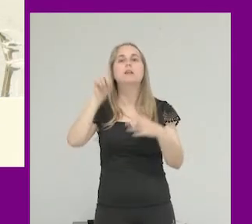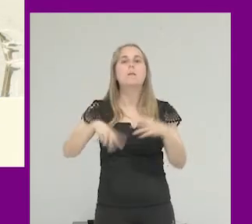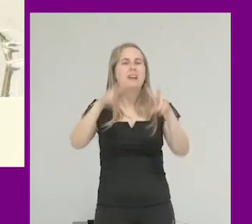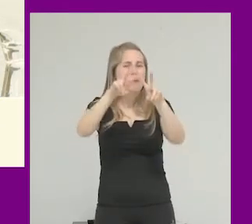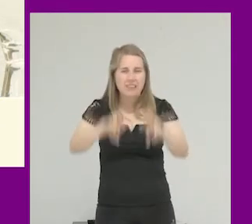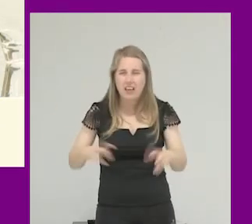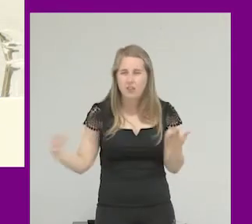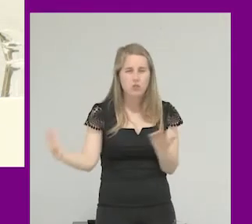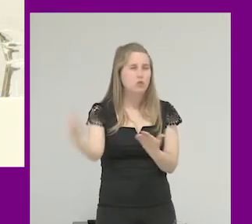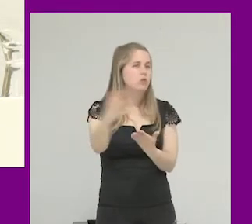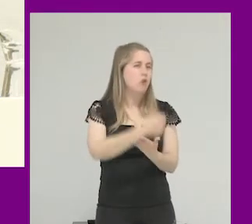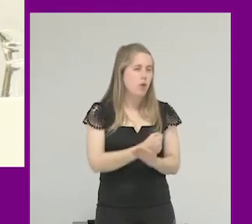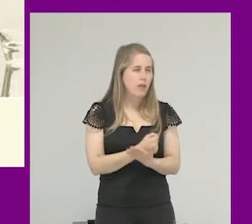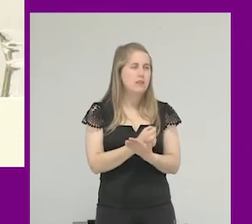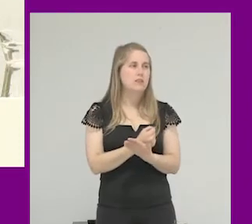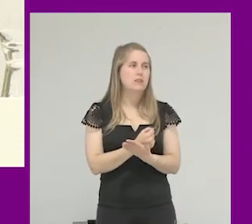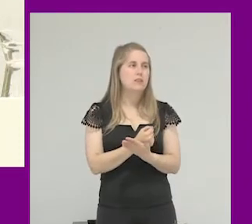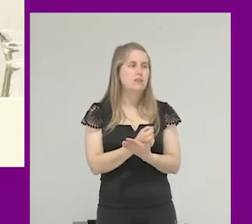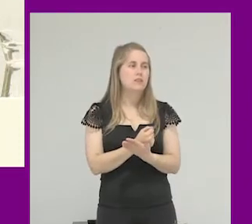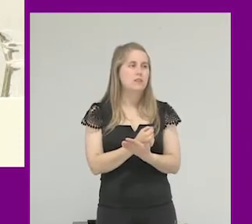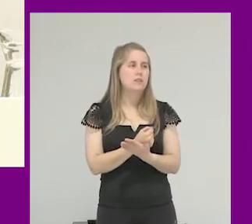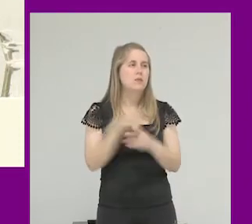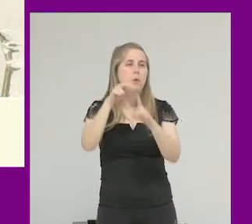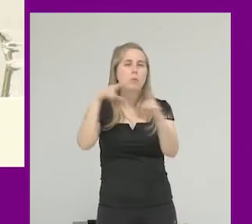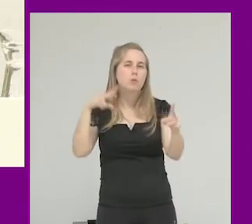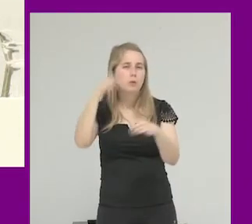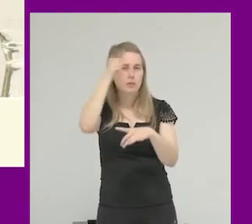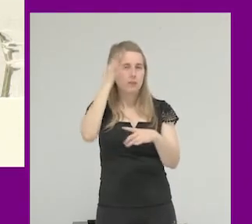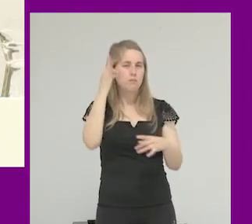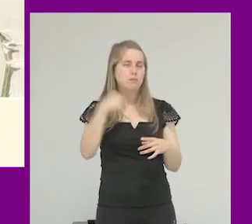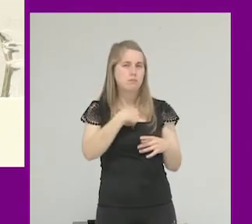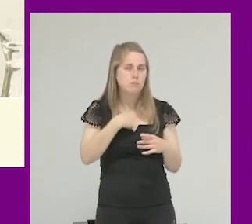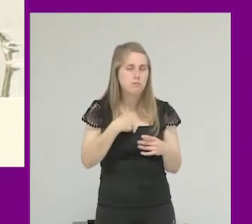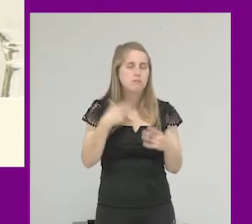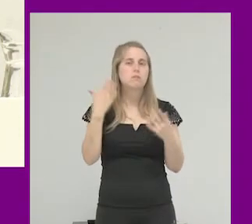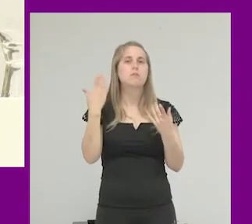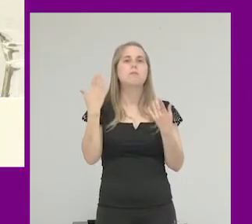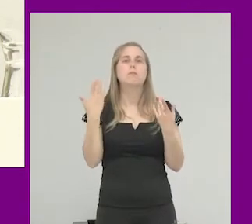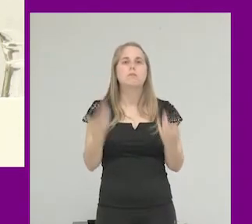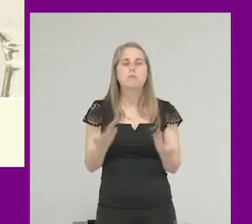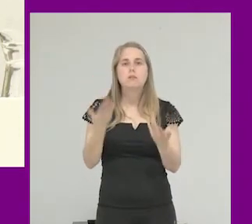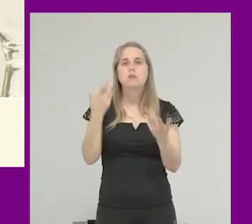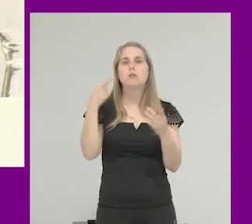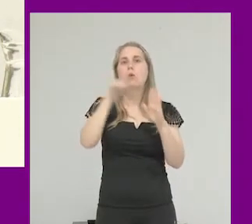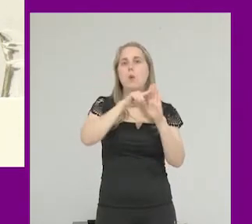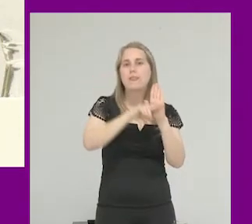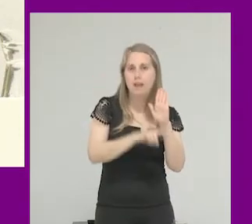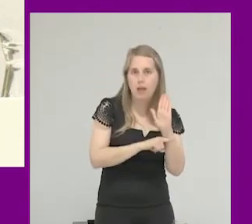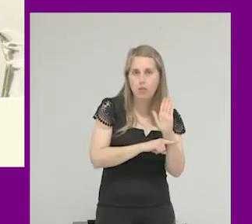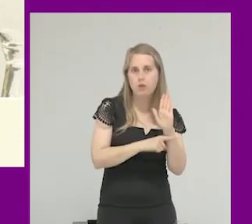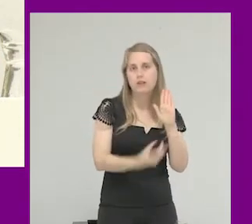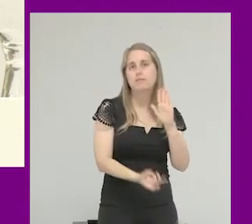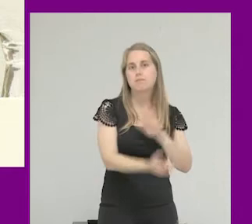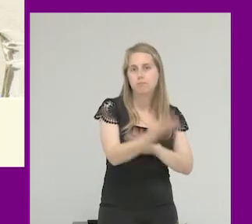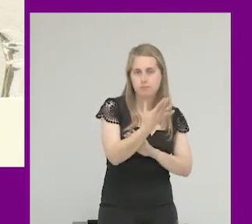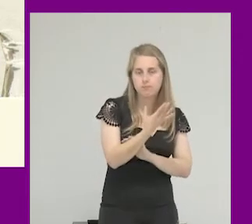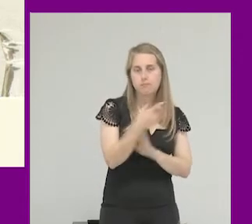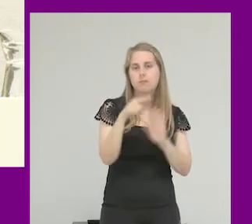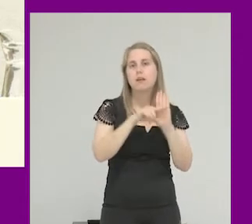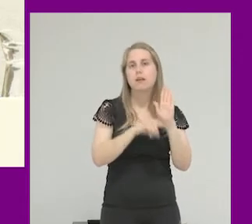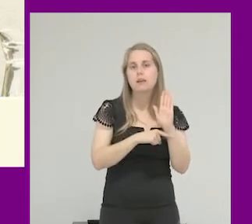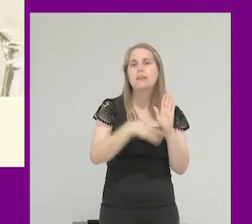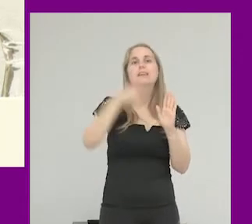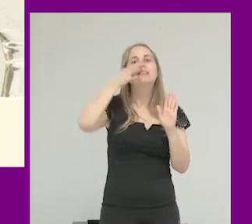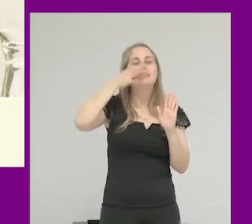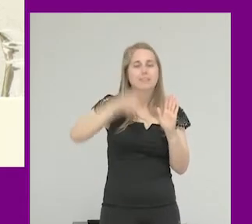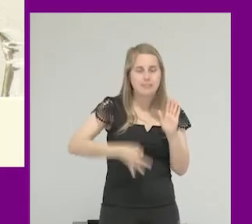la investigación, esté atravesada con esta perspectiva de género, y para eso hay que elaborar indicadores que digan si